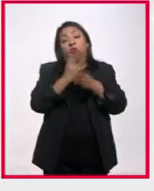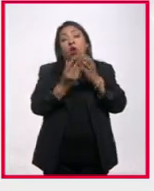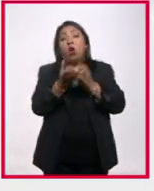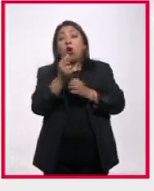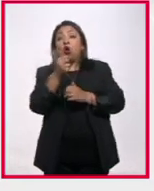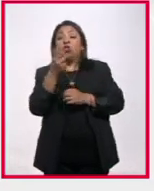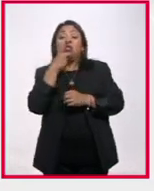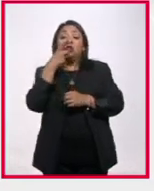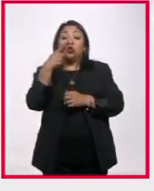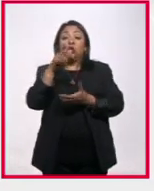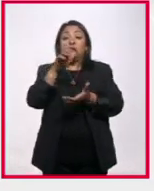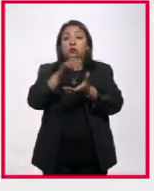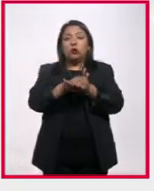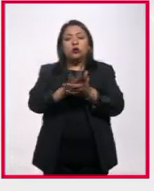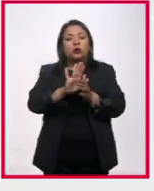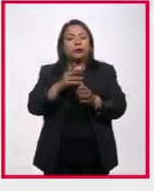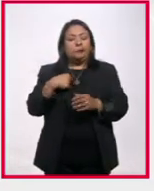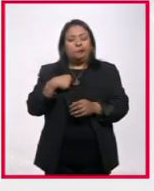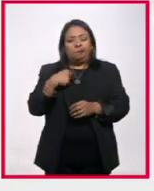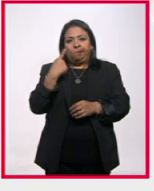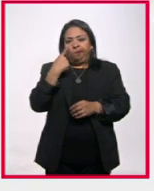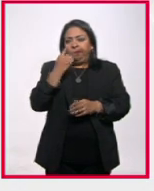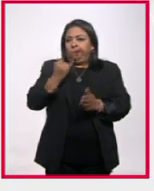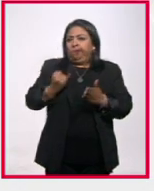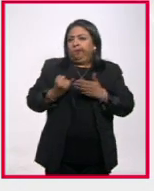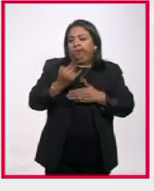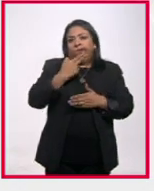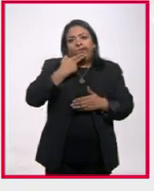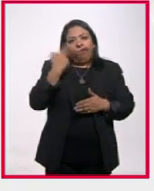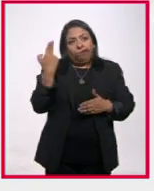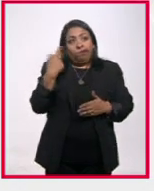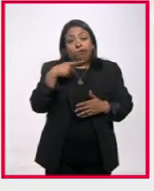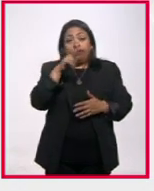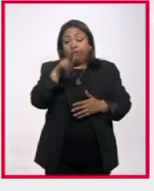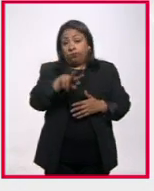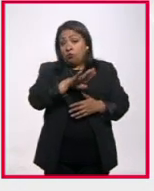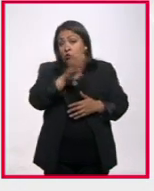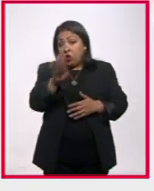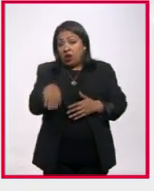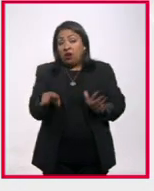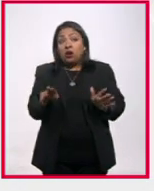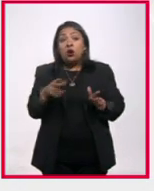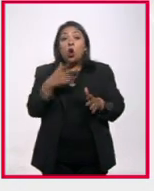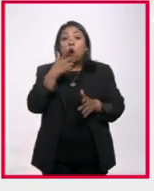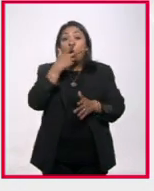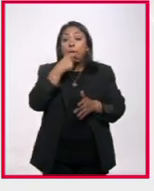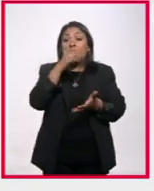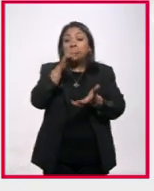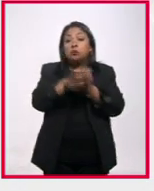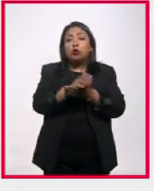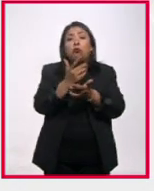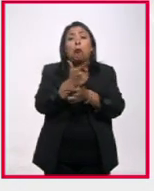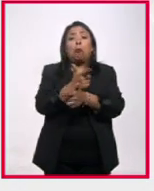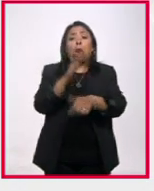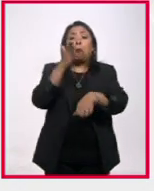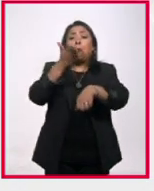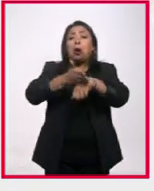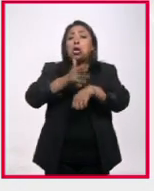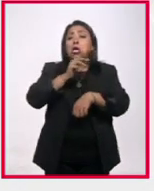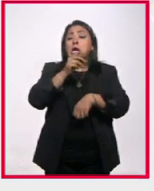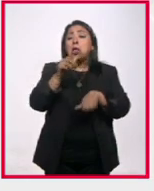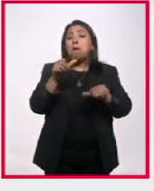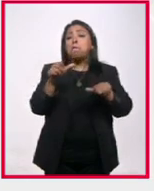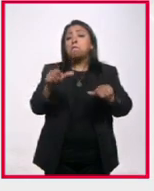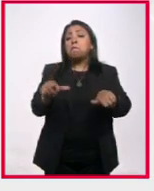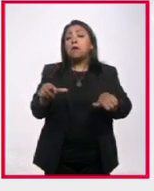afirman que su marido la llevó a tomar esa decisión. Lo cierto es que ella está muerta y su marido libre y sin castigo. Es la